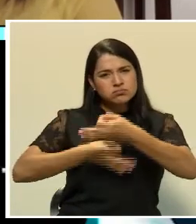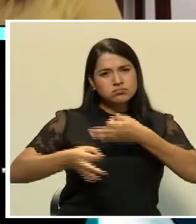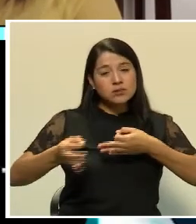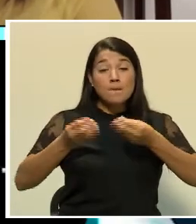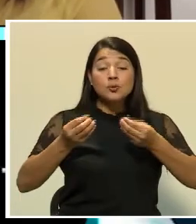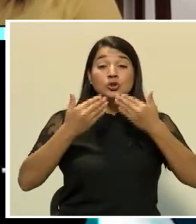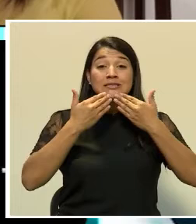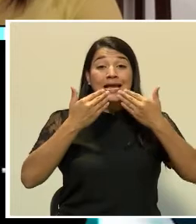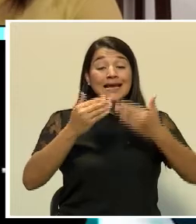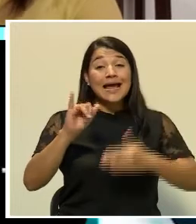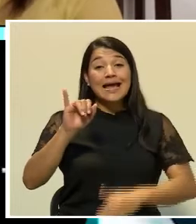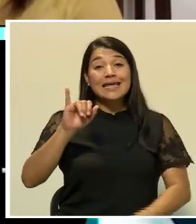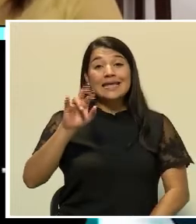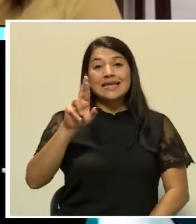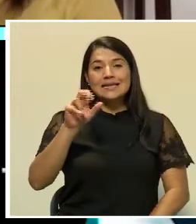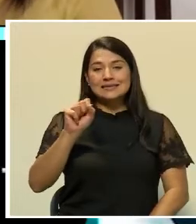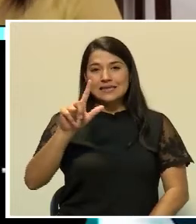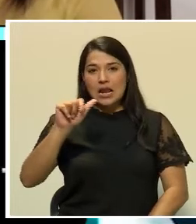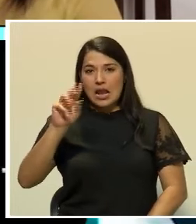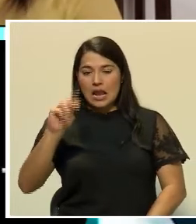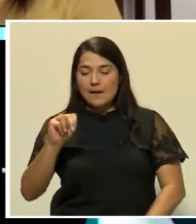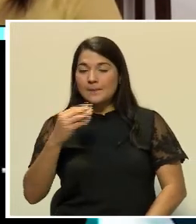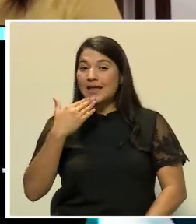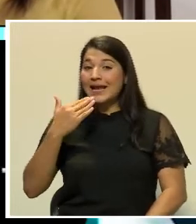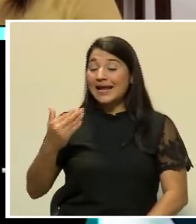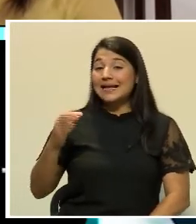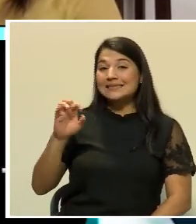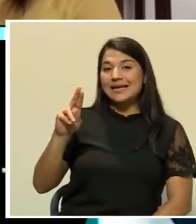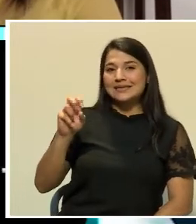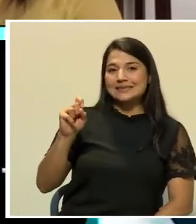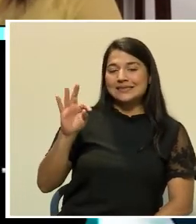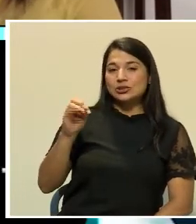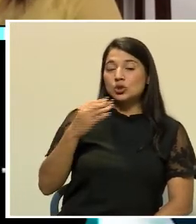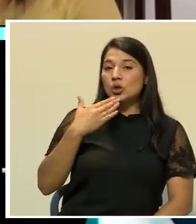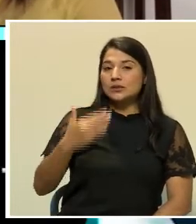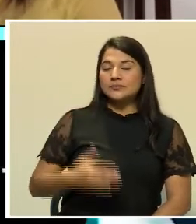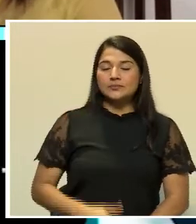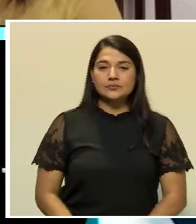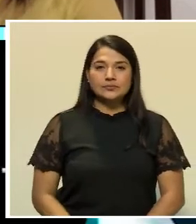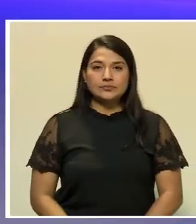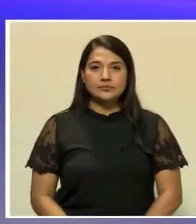Muchísimas gracias, Iris Lam. Gracias, Ernesto, gracias.